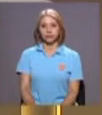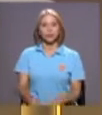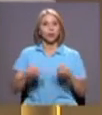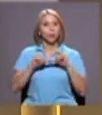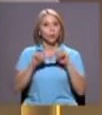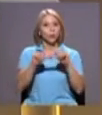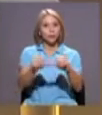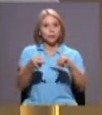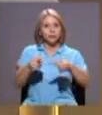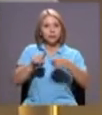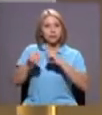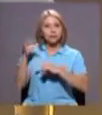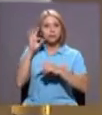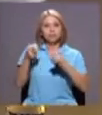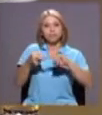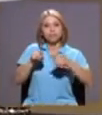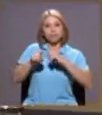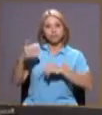Continuamos, amigas y amigos,